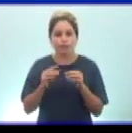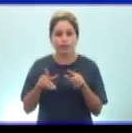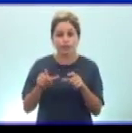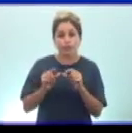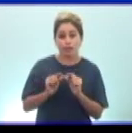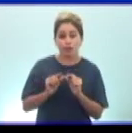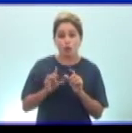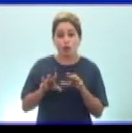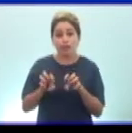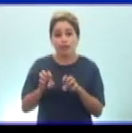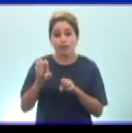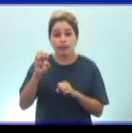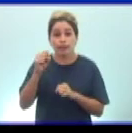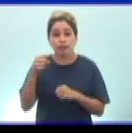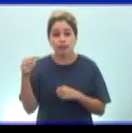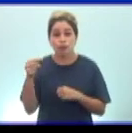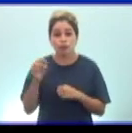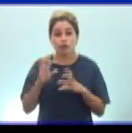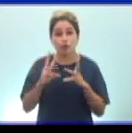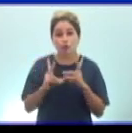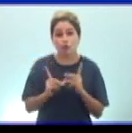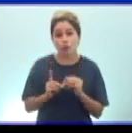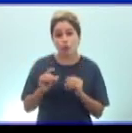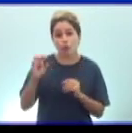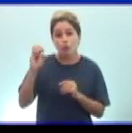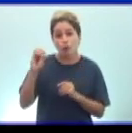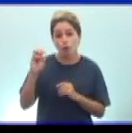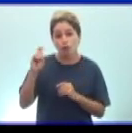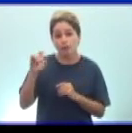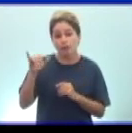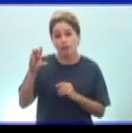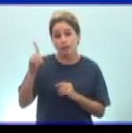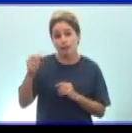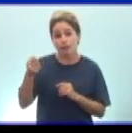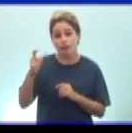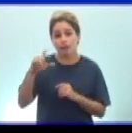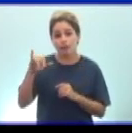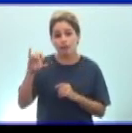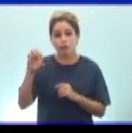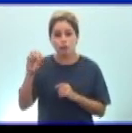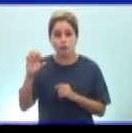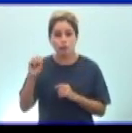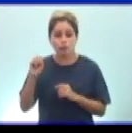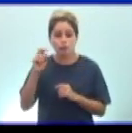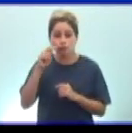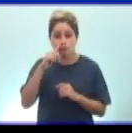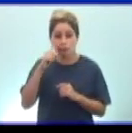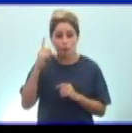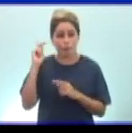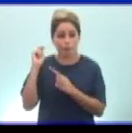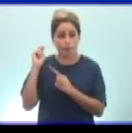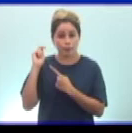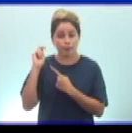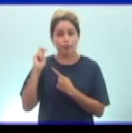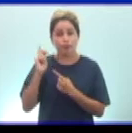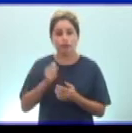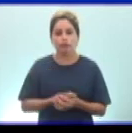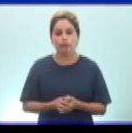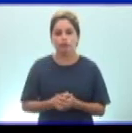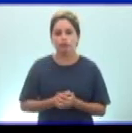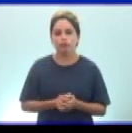número de oxidación más probable. Además, si la sustancia simple que forma un átomo presenta propiedades oxidantes o